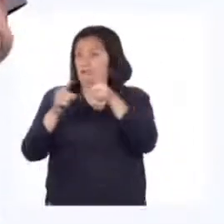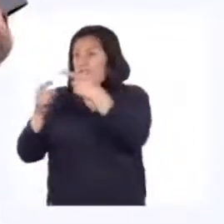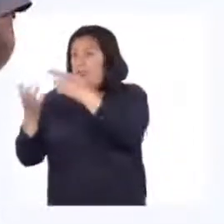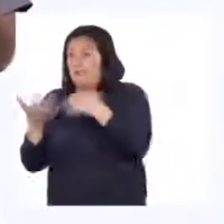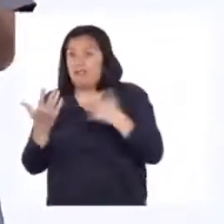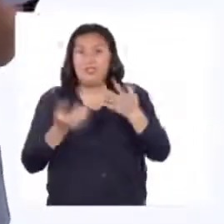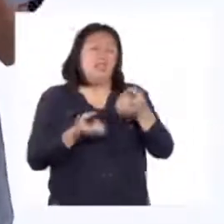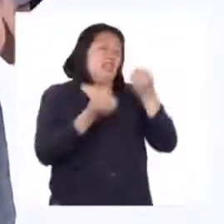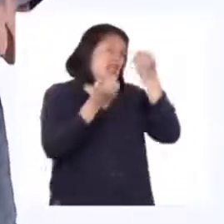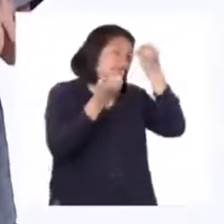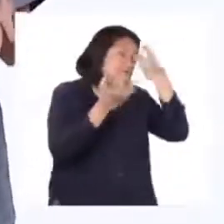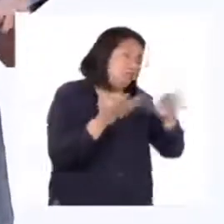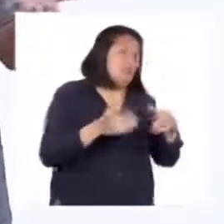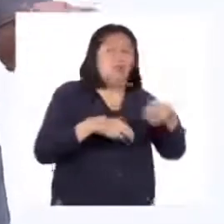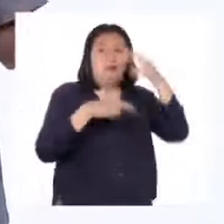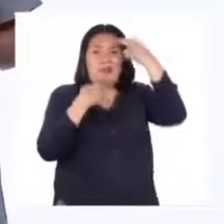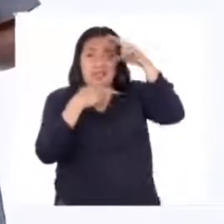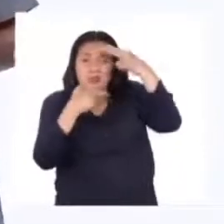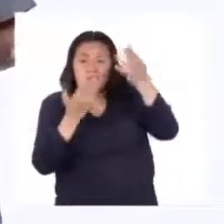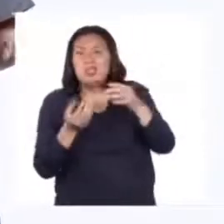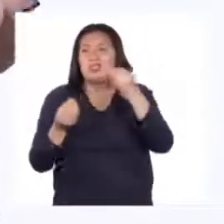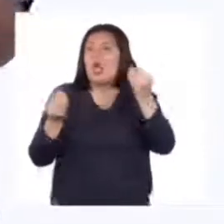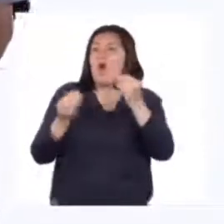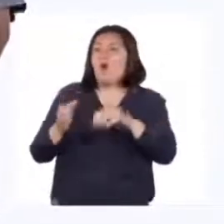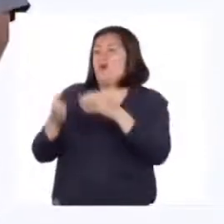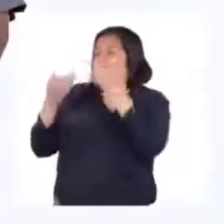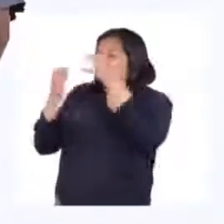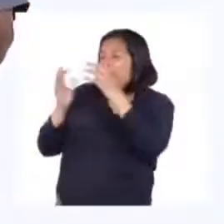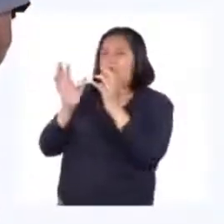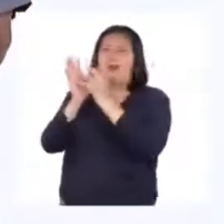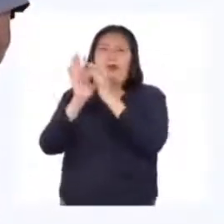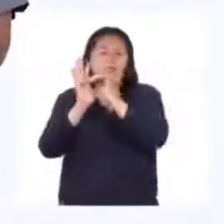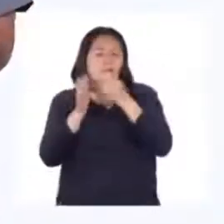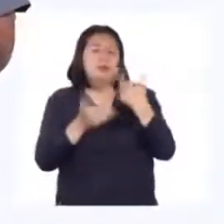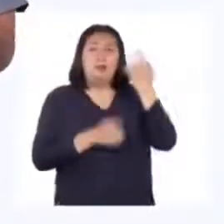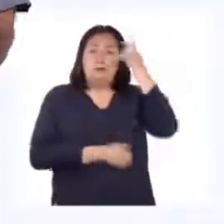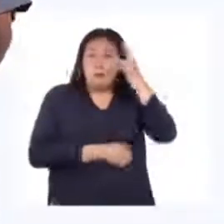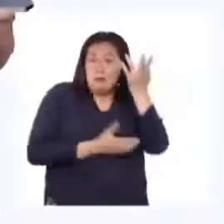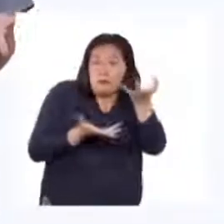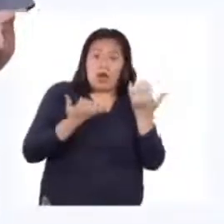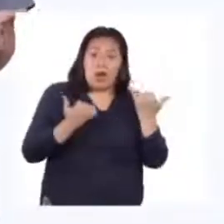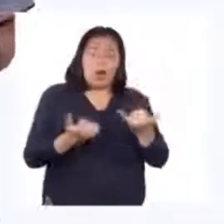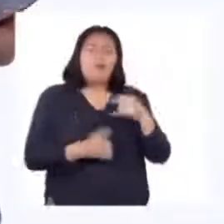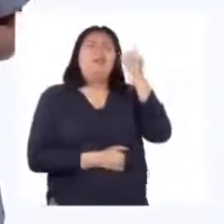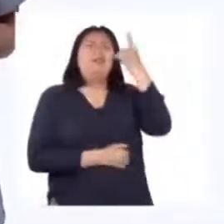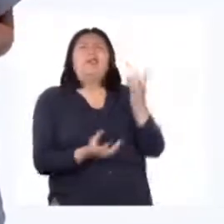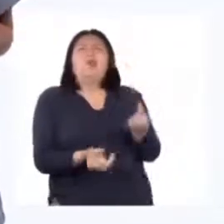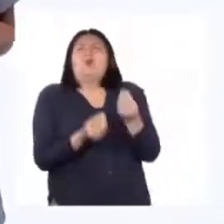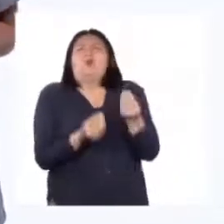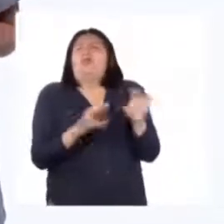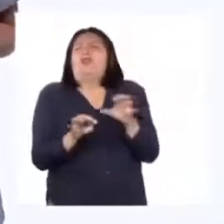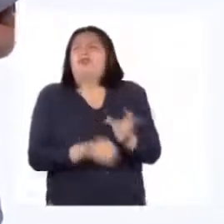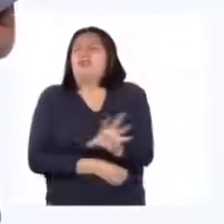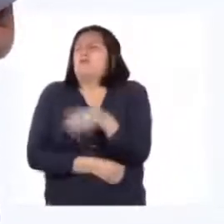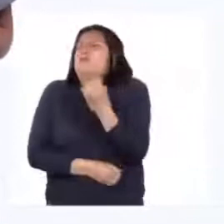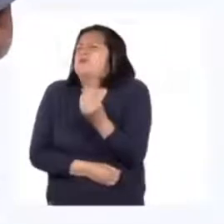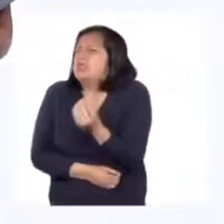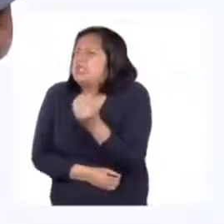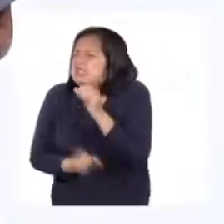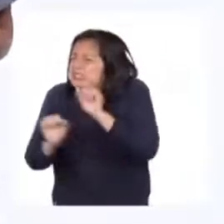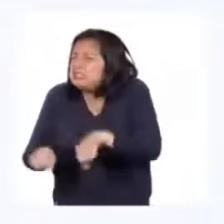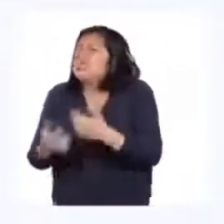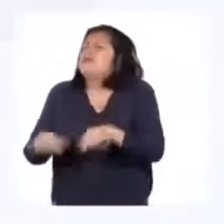de comunicación, como las noticias o las redes sociales. Por ello, hoy vamos a entender cómo se realizan y por qué es importante